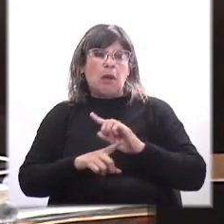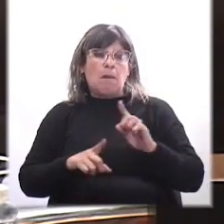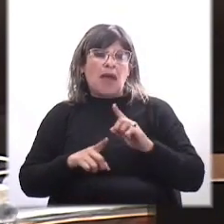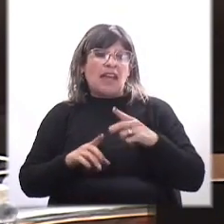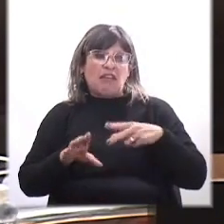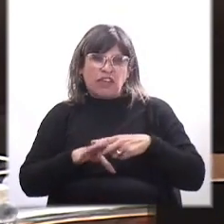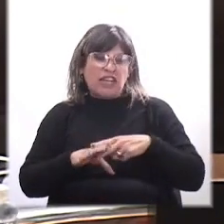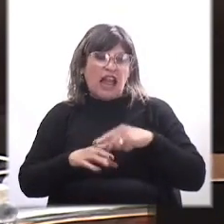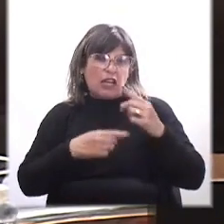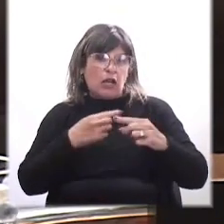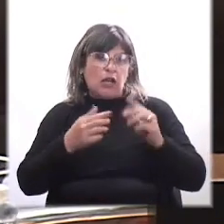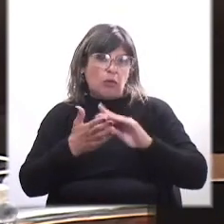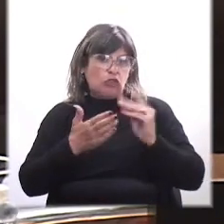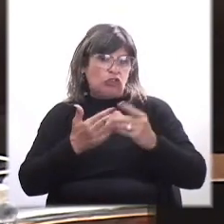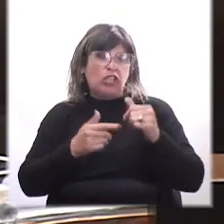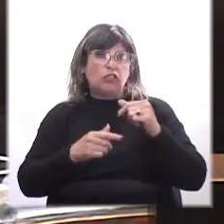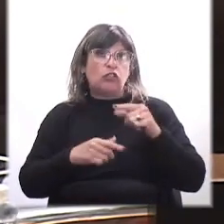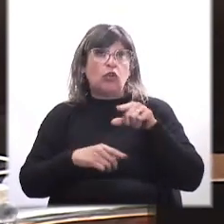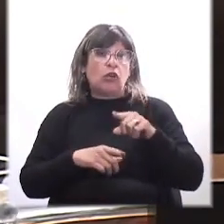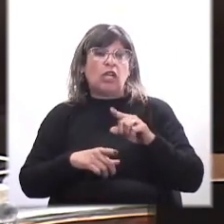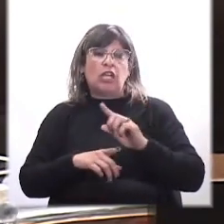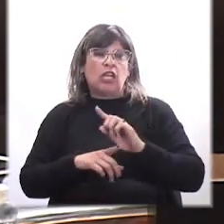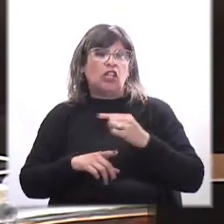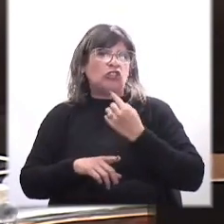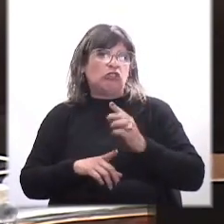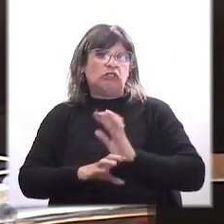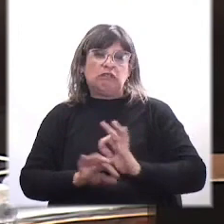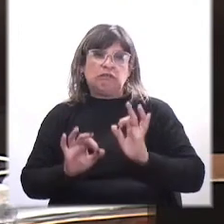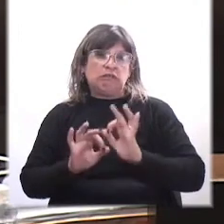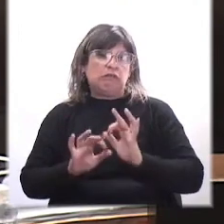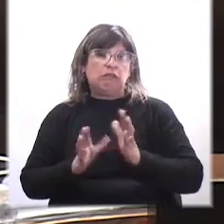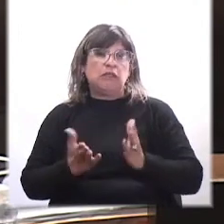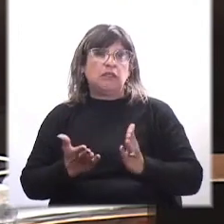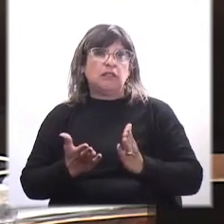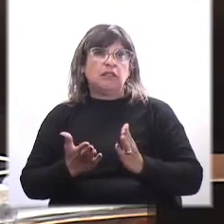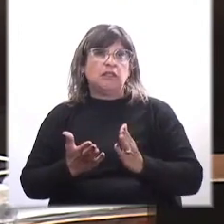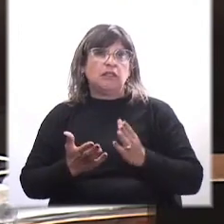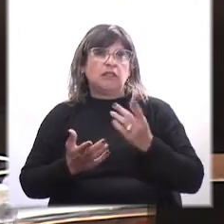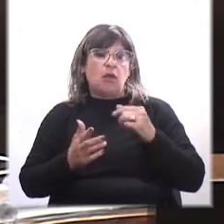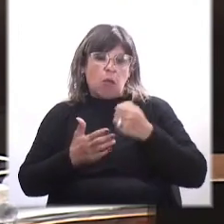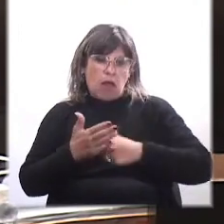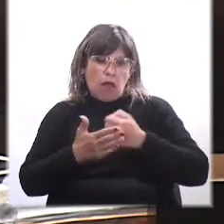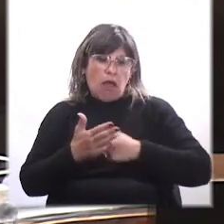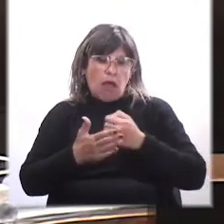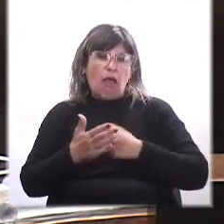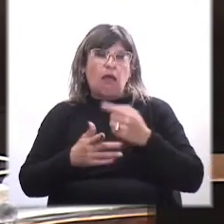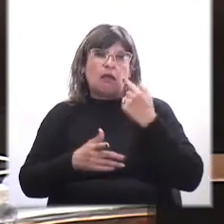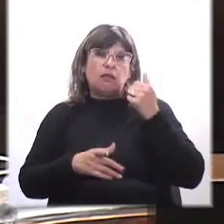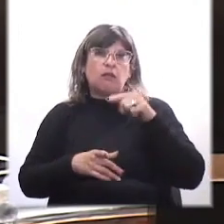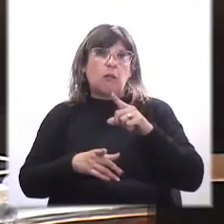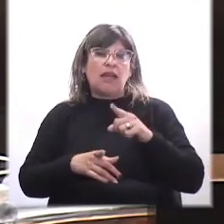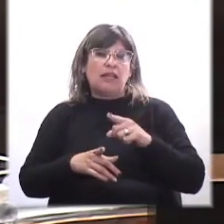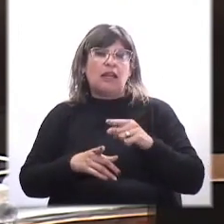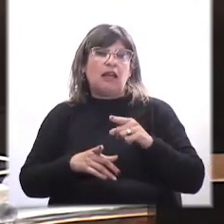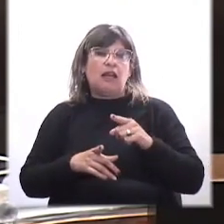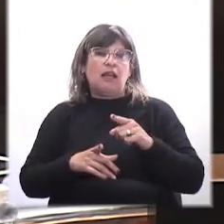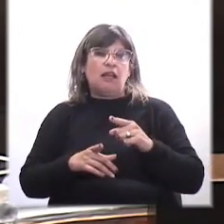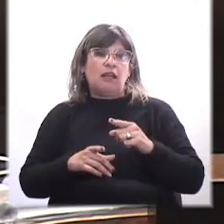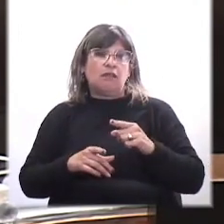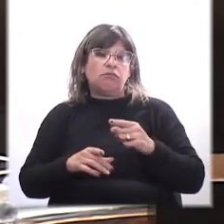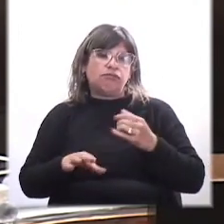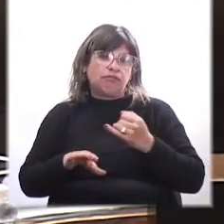que a todas luces era inviable, persistiendo en un consecuente daño a la hacienda pública.